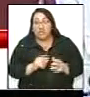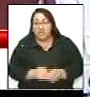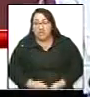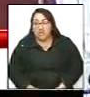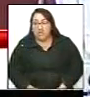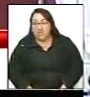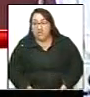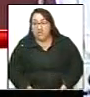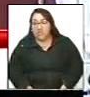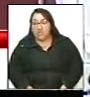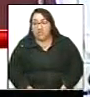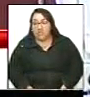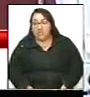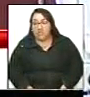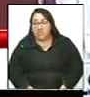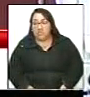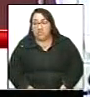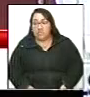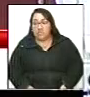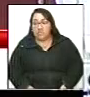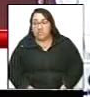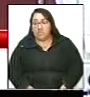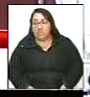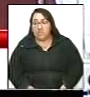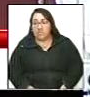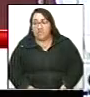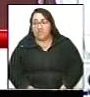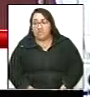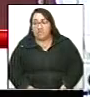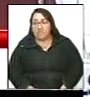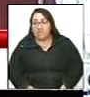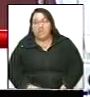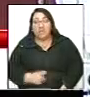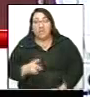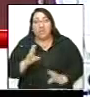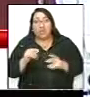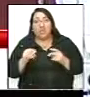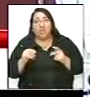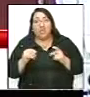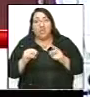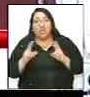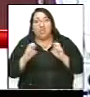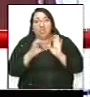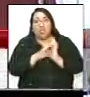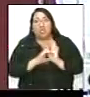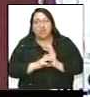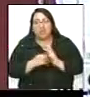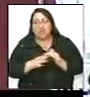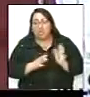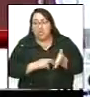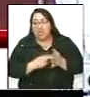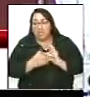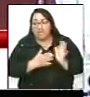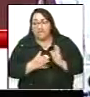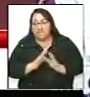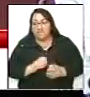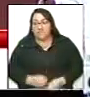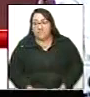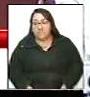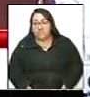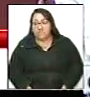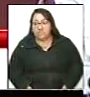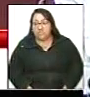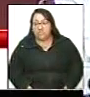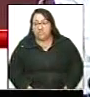realidad sí colisionaba el orden constitucional. Entonces yo celebro que ya las cosas hayan, creo que han vuelto